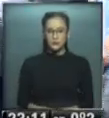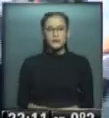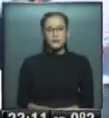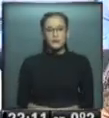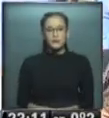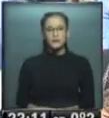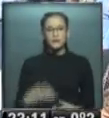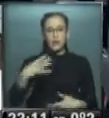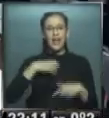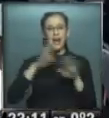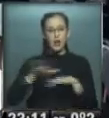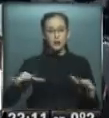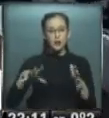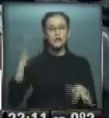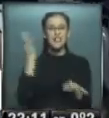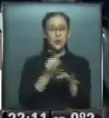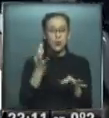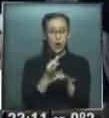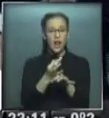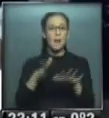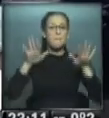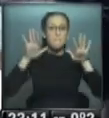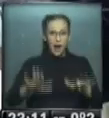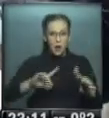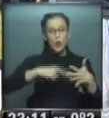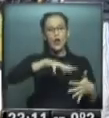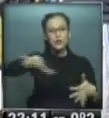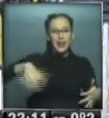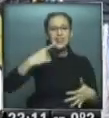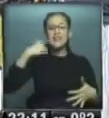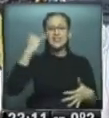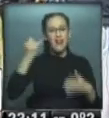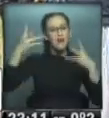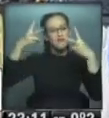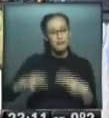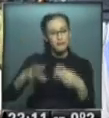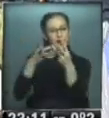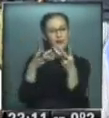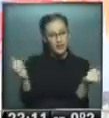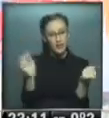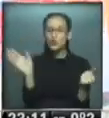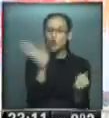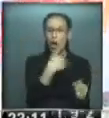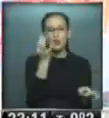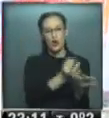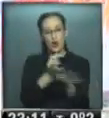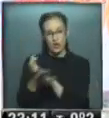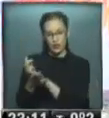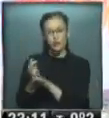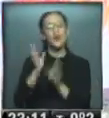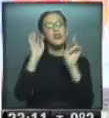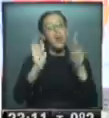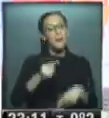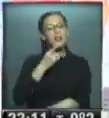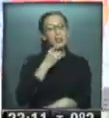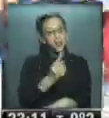Los alumnos de los colegios tomados de la ciudad de Buenos Aires anunciaron que se levantará la medida de fuerza en todos los establecimientos. También